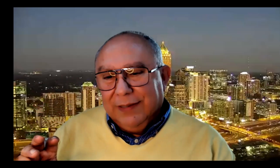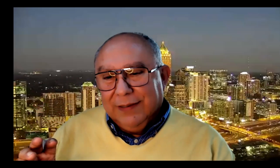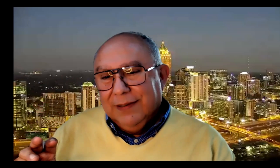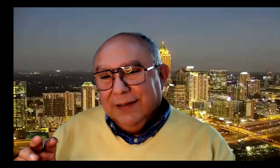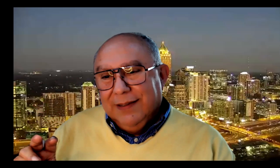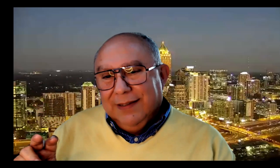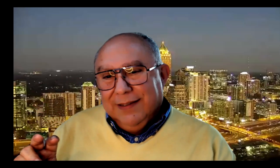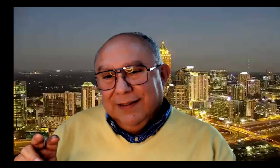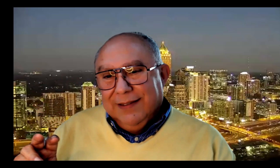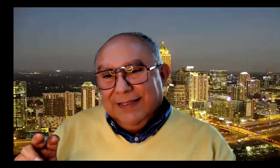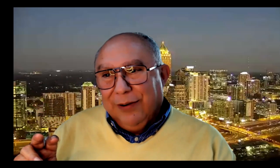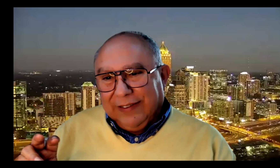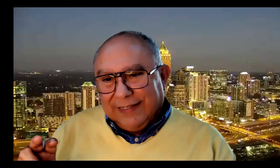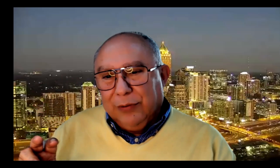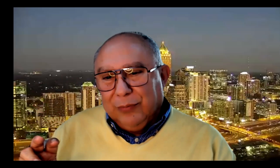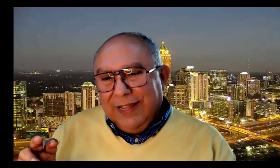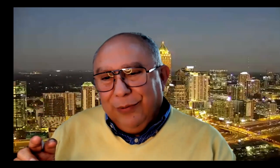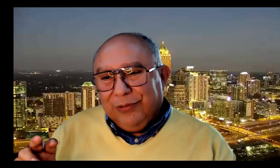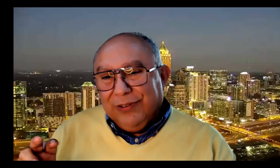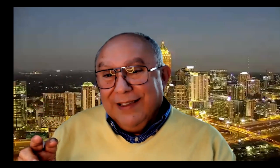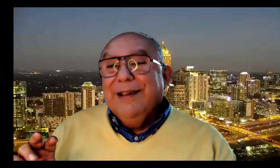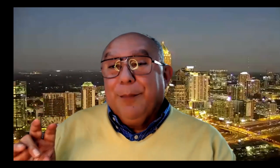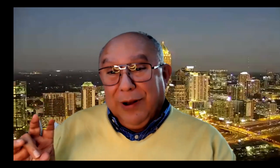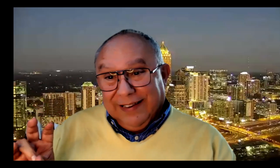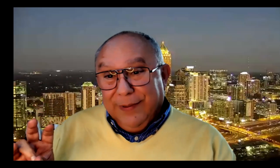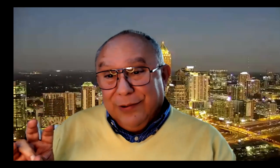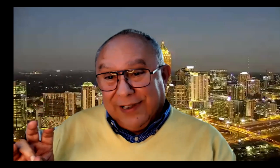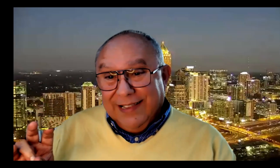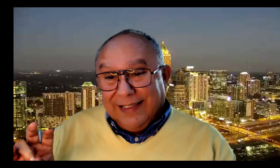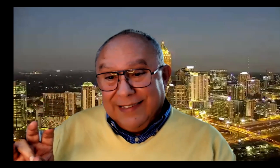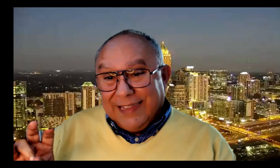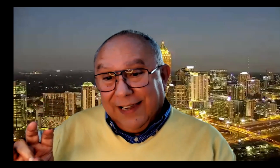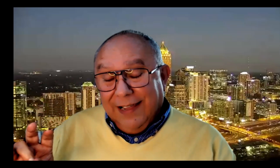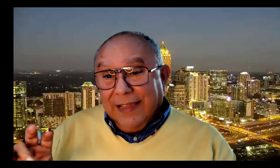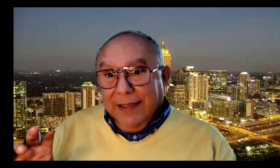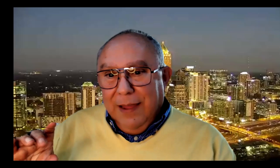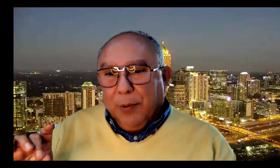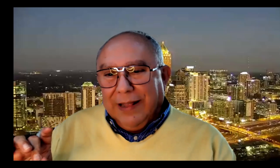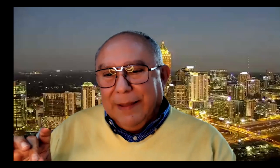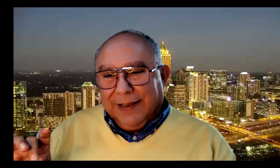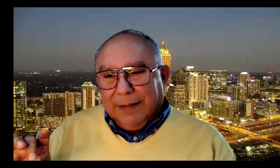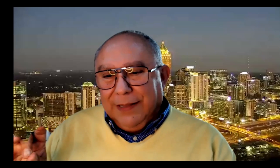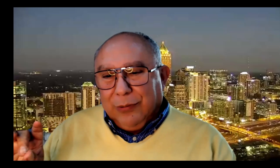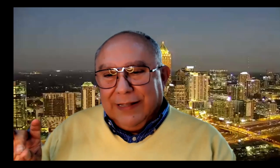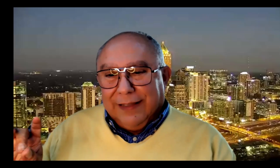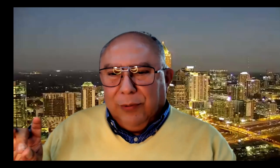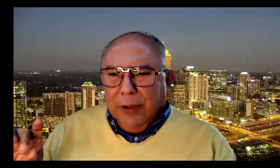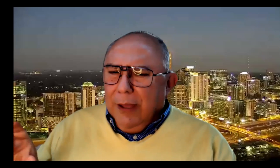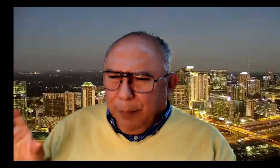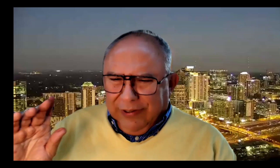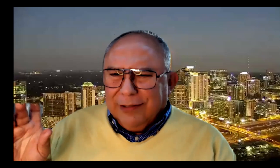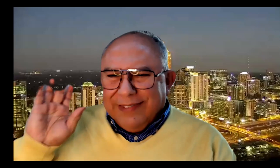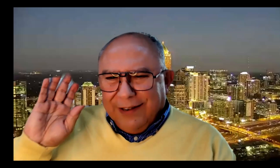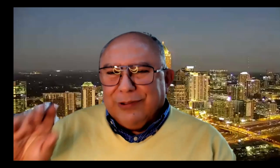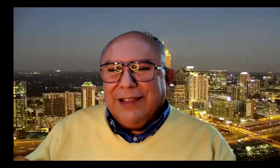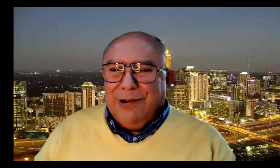Cambios de los Estados Unidos, por el Servicio de Rentas Internas y por el Departamento del Tesoro.